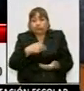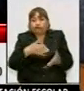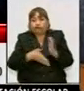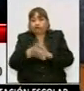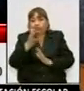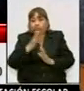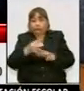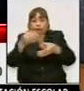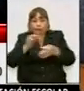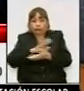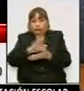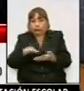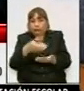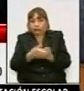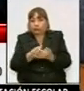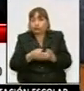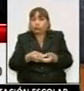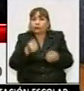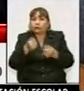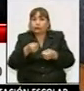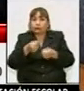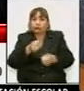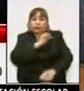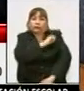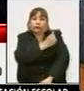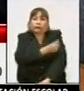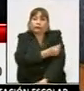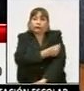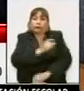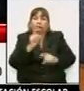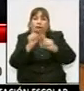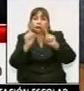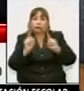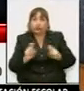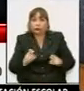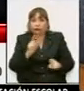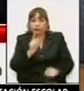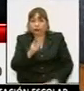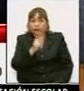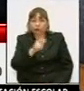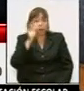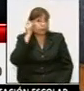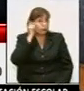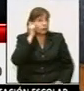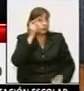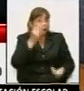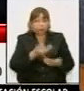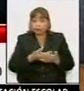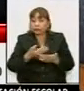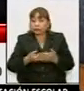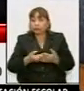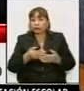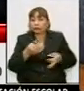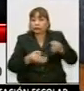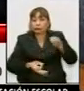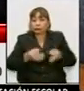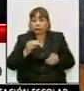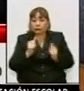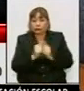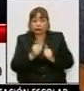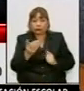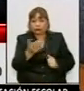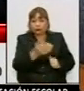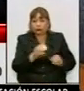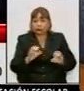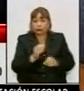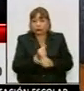falsedad genérica y abuso de autoridad. Le pregunto, ¿usted fue comprendido en alguna investigación fiscal o proceso judicial por estos hechos?